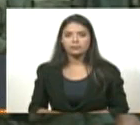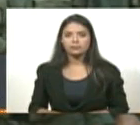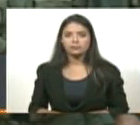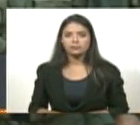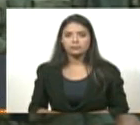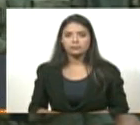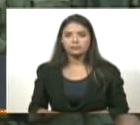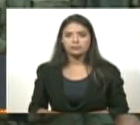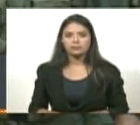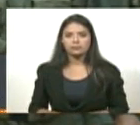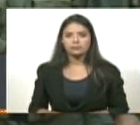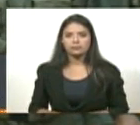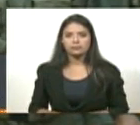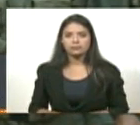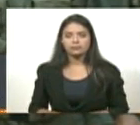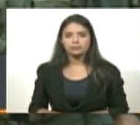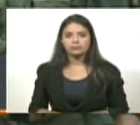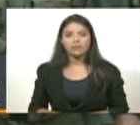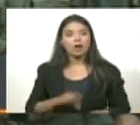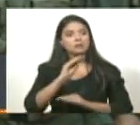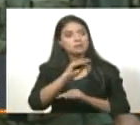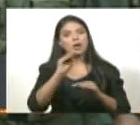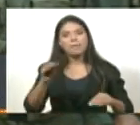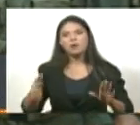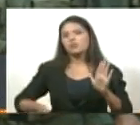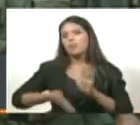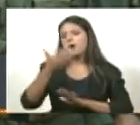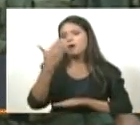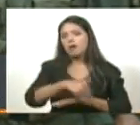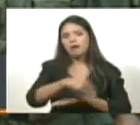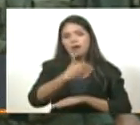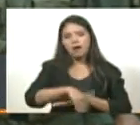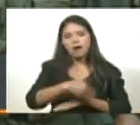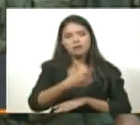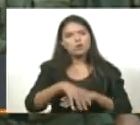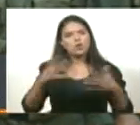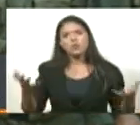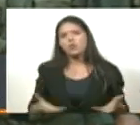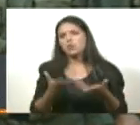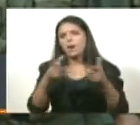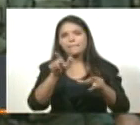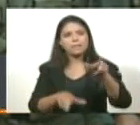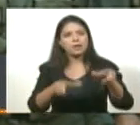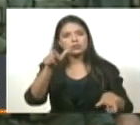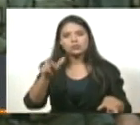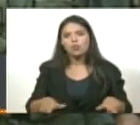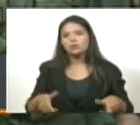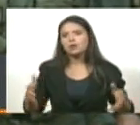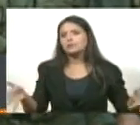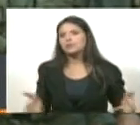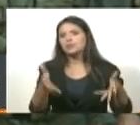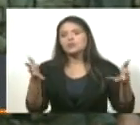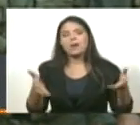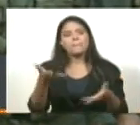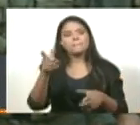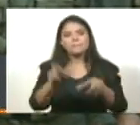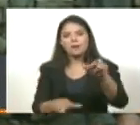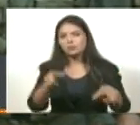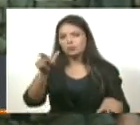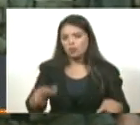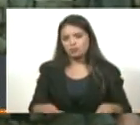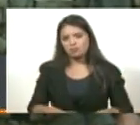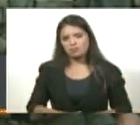llamando, pues, a la calle, a incendiar personas, a quemar